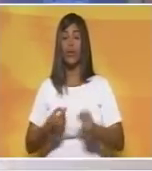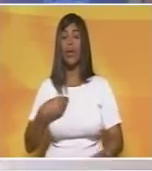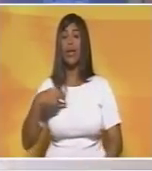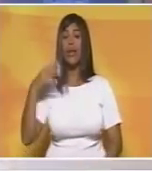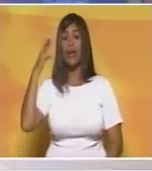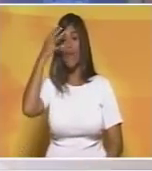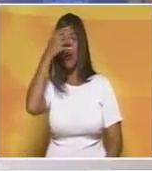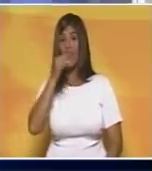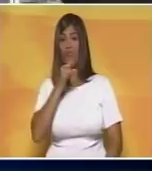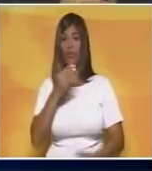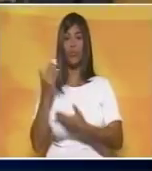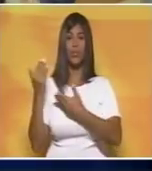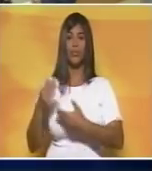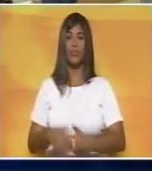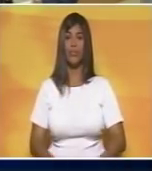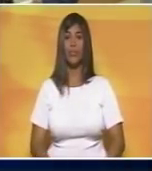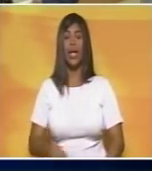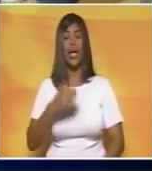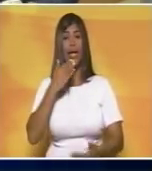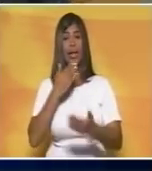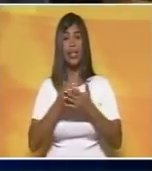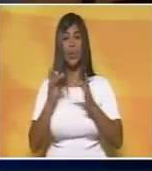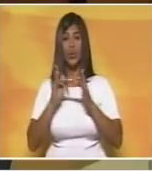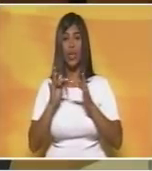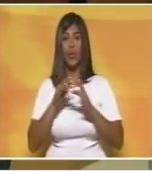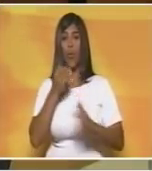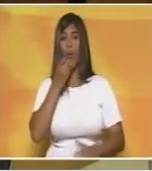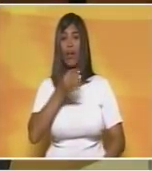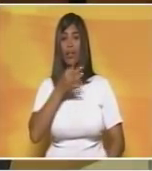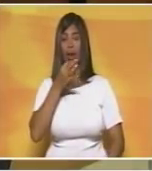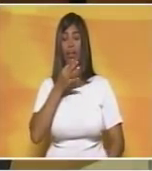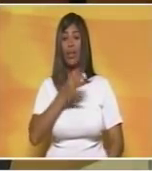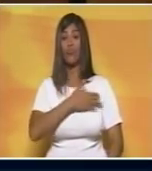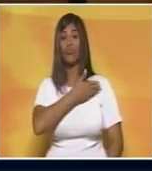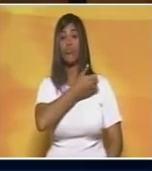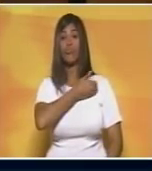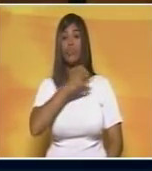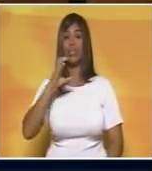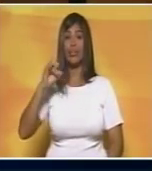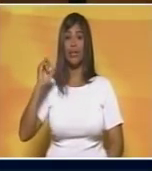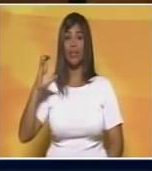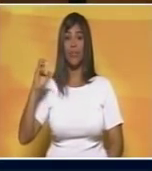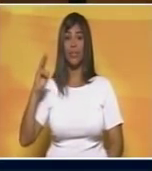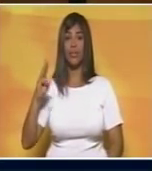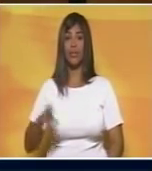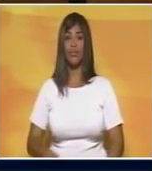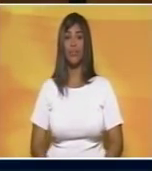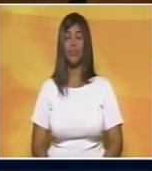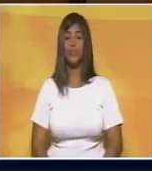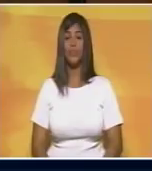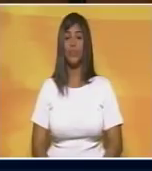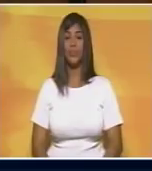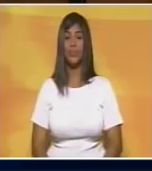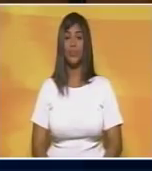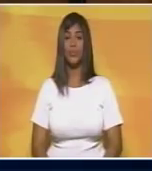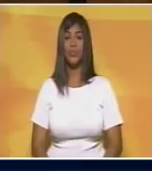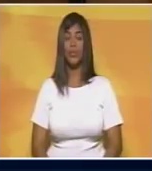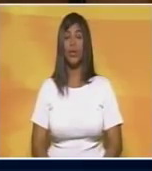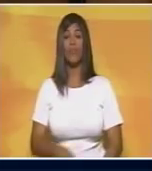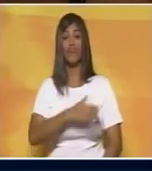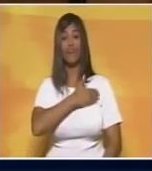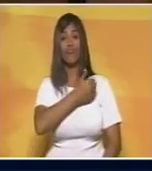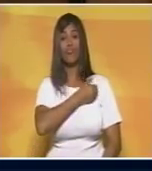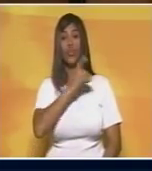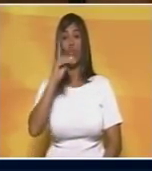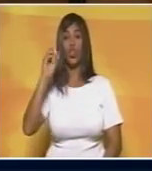Rafael. Sí, gracias. Buenas tardes. El director nacional del Cuerpo de Investigaciones Científicas Penales y Criminalísticas, comisario